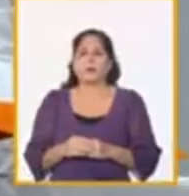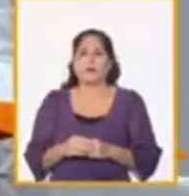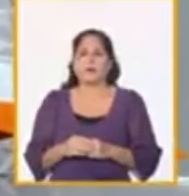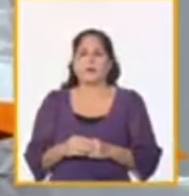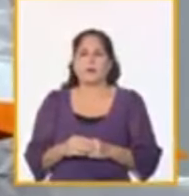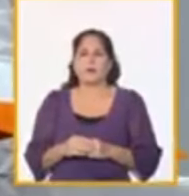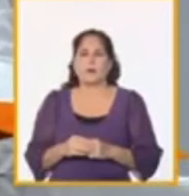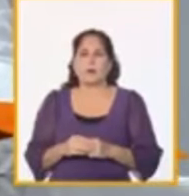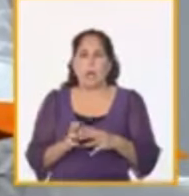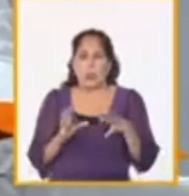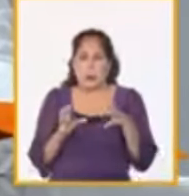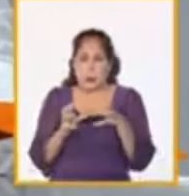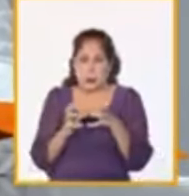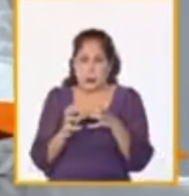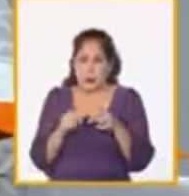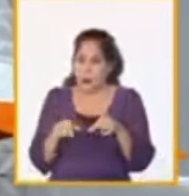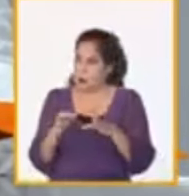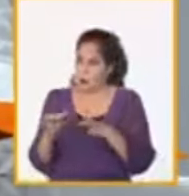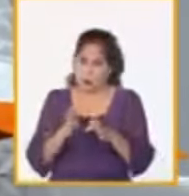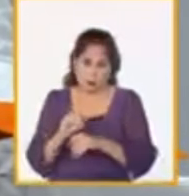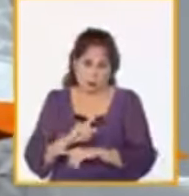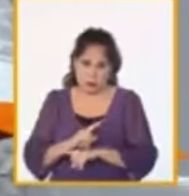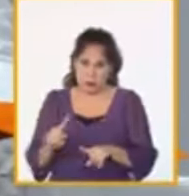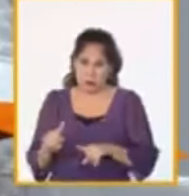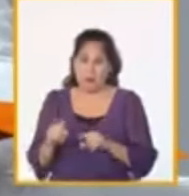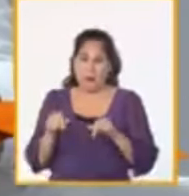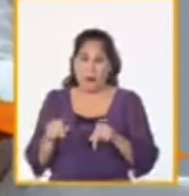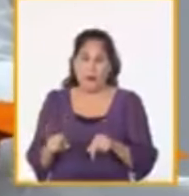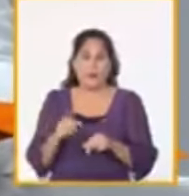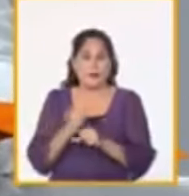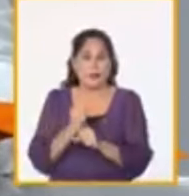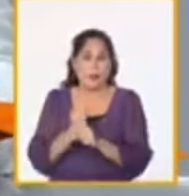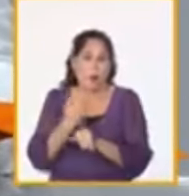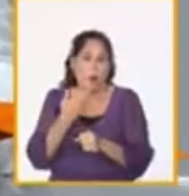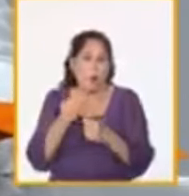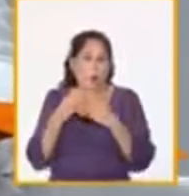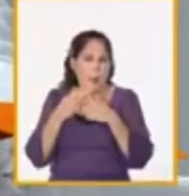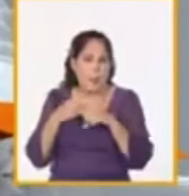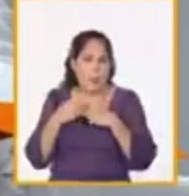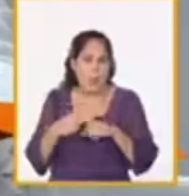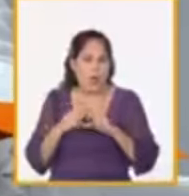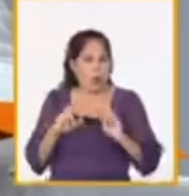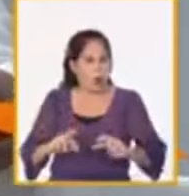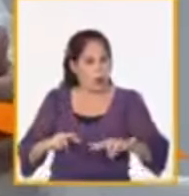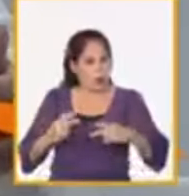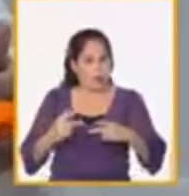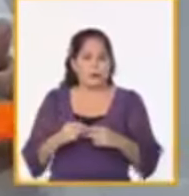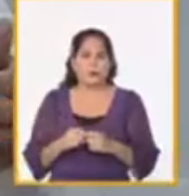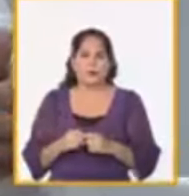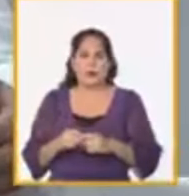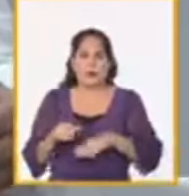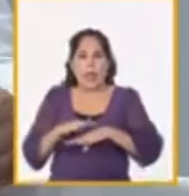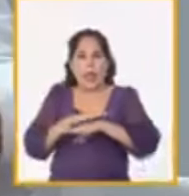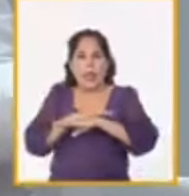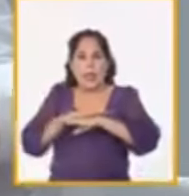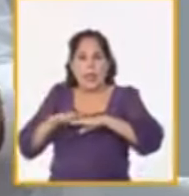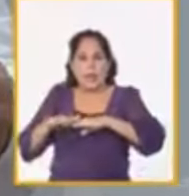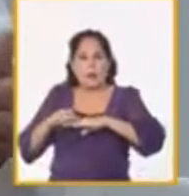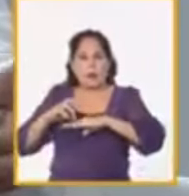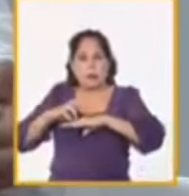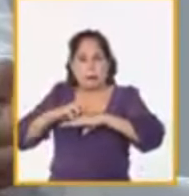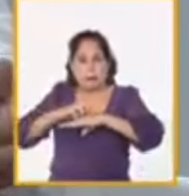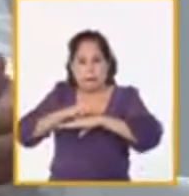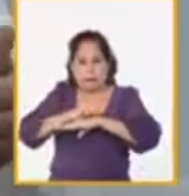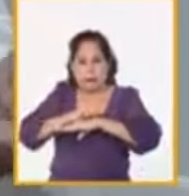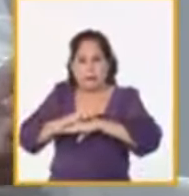hoy no está funcionando, se está haciendo un trabajo para ver cómo se pone a funcionar. ¿Hidropla es la que está en La Habana? Hidropla en La Habana,